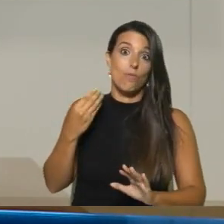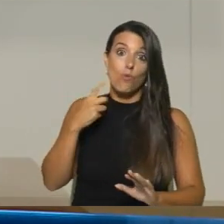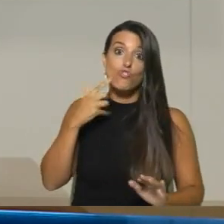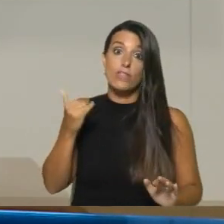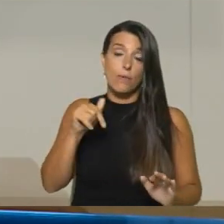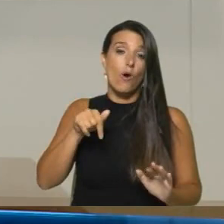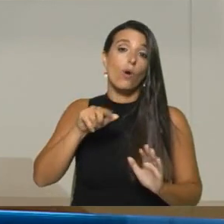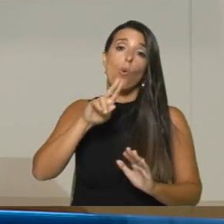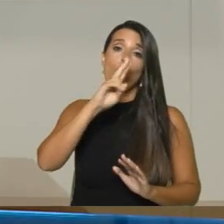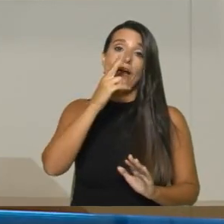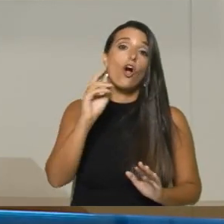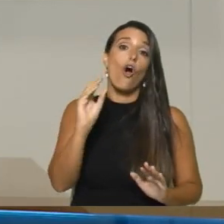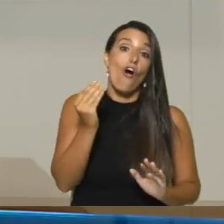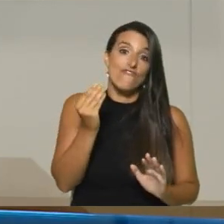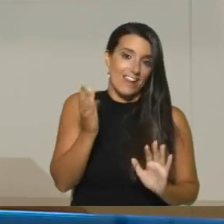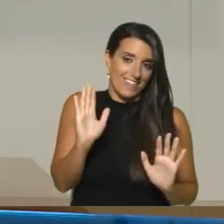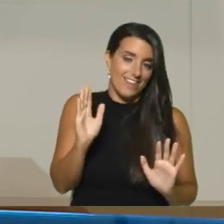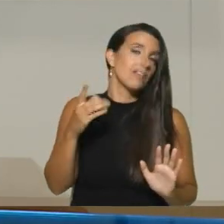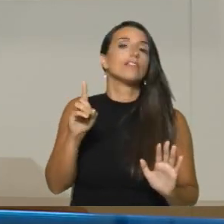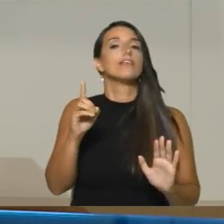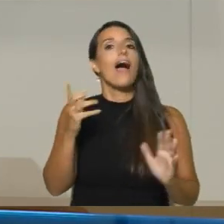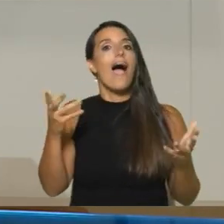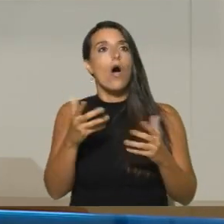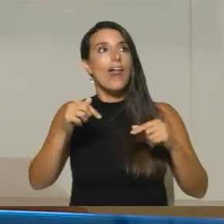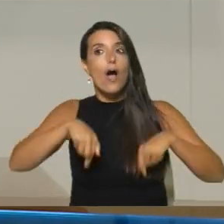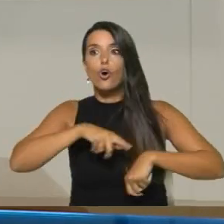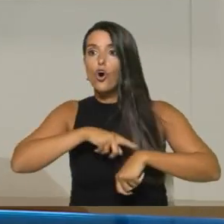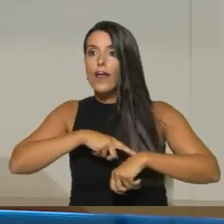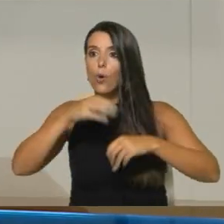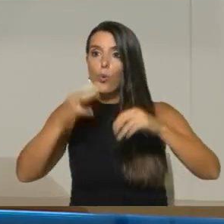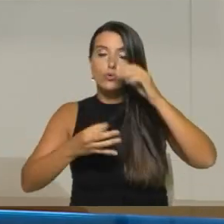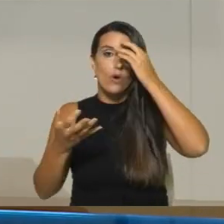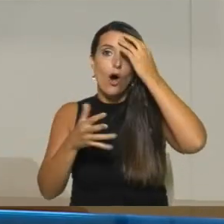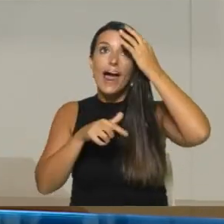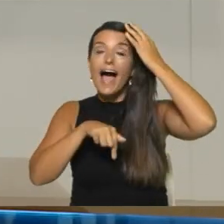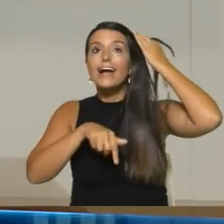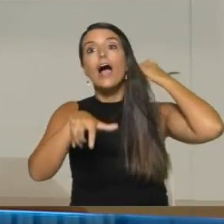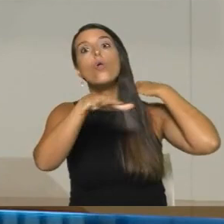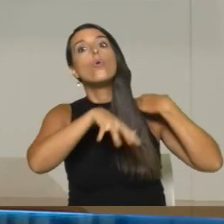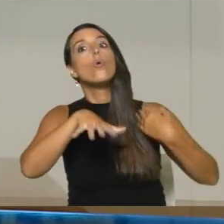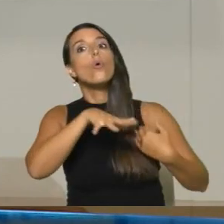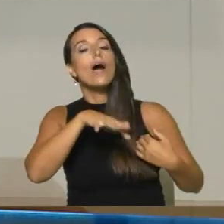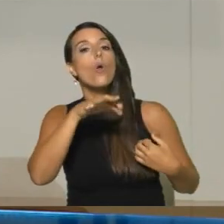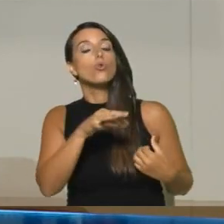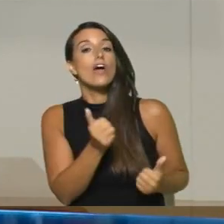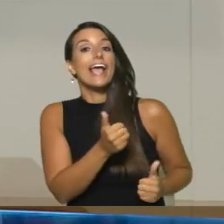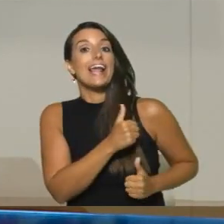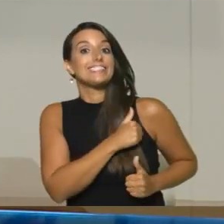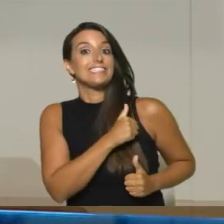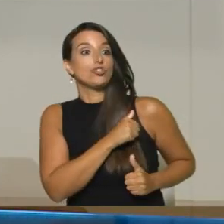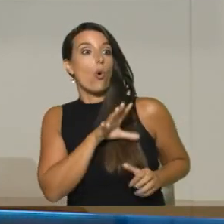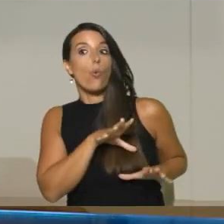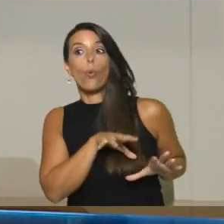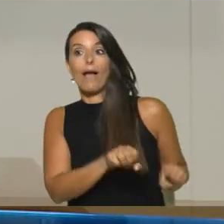no medio siglo a esta hora acá estamos nosotros en estudios estaba ocupado por el ejército